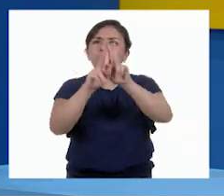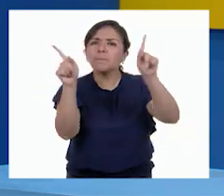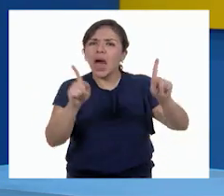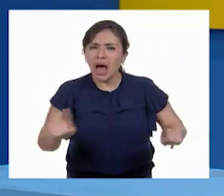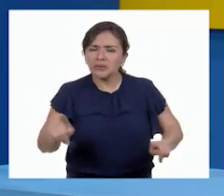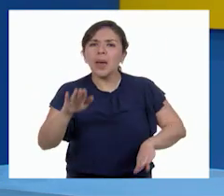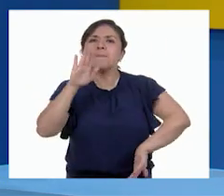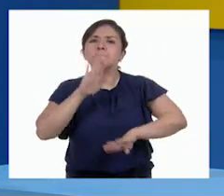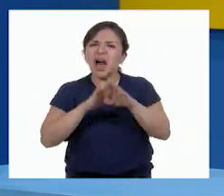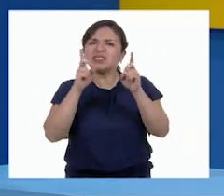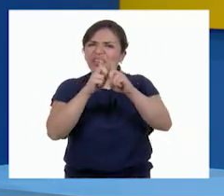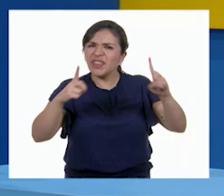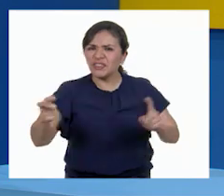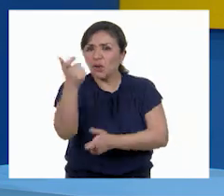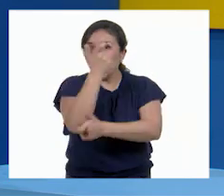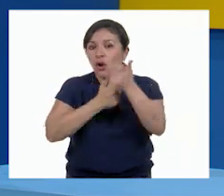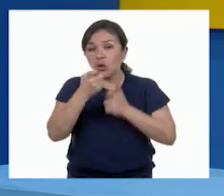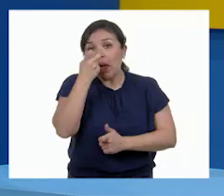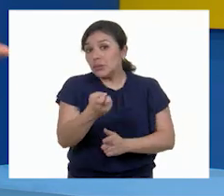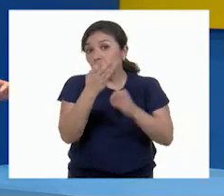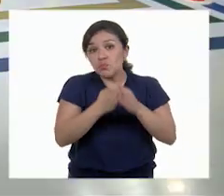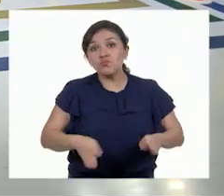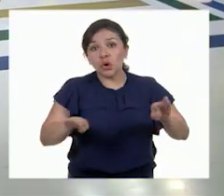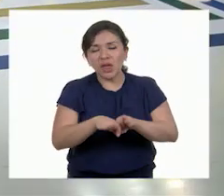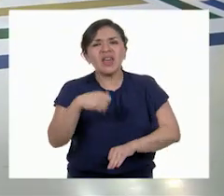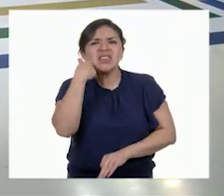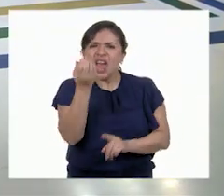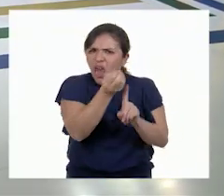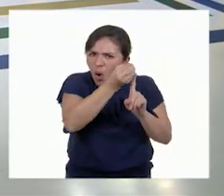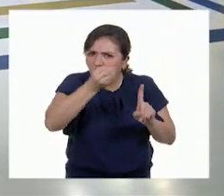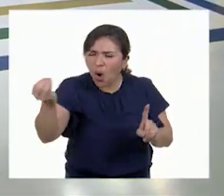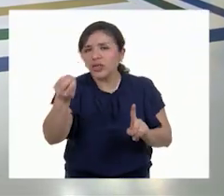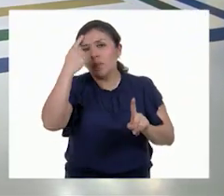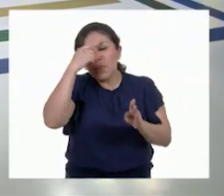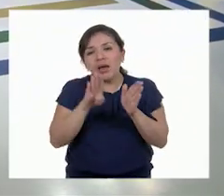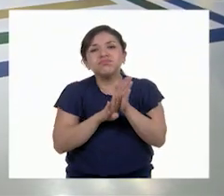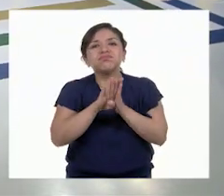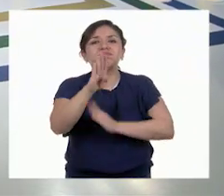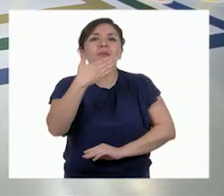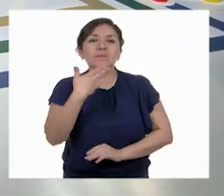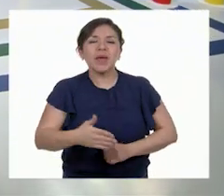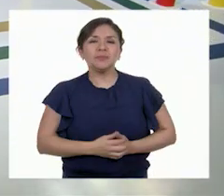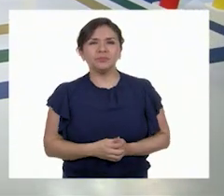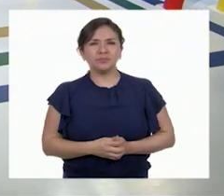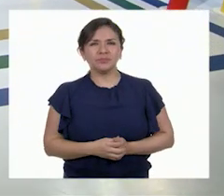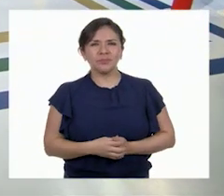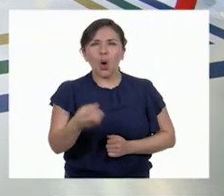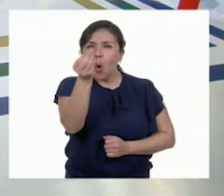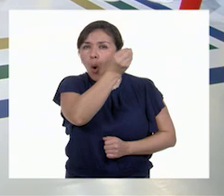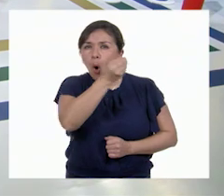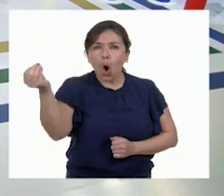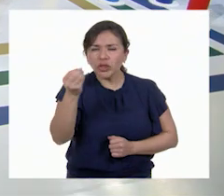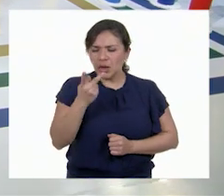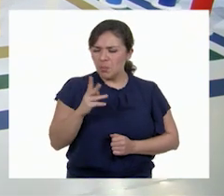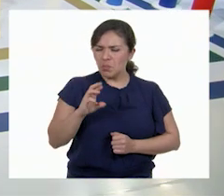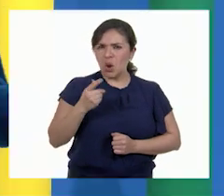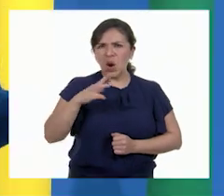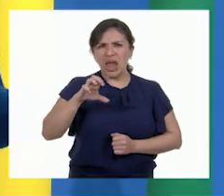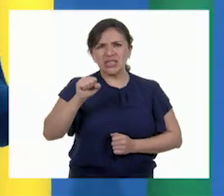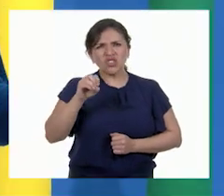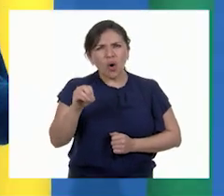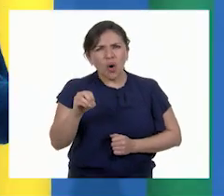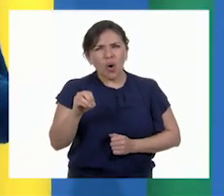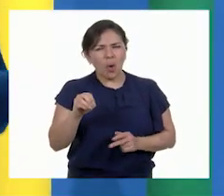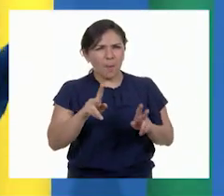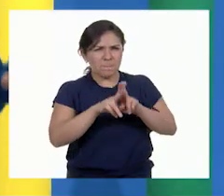e impulsar el desarrollo económico, buscar el orden y el progreso. ¿Orden y progreso?